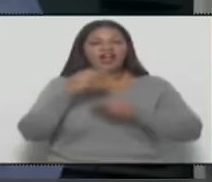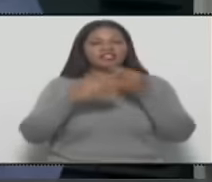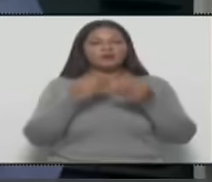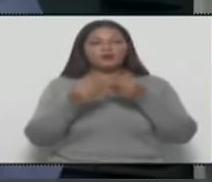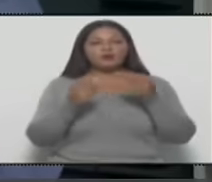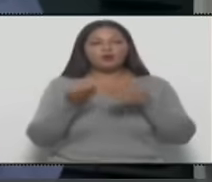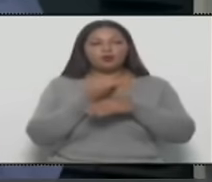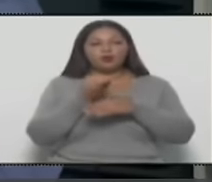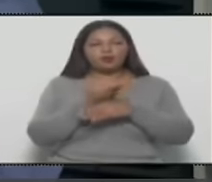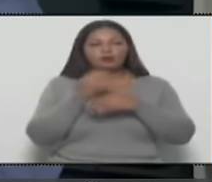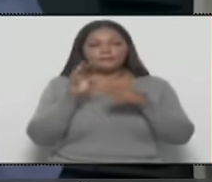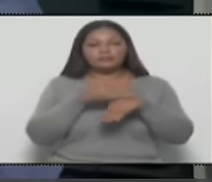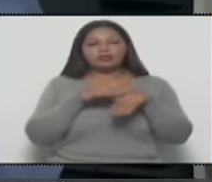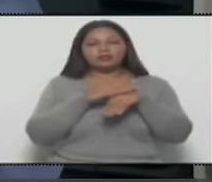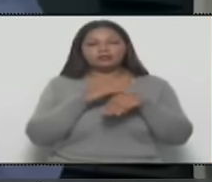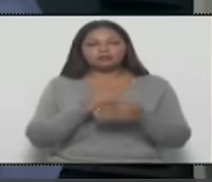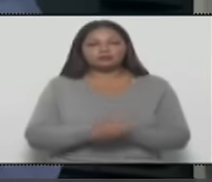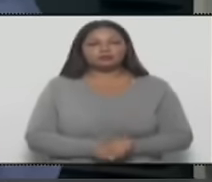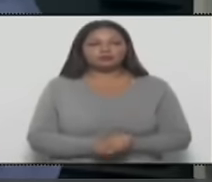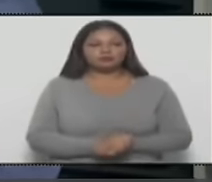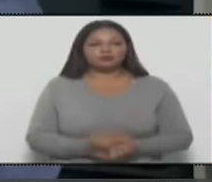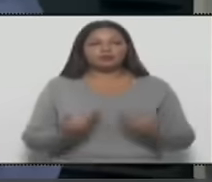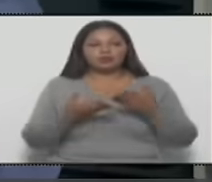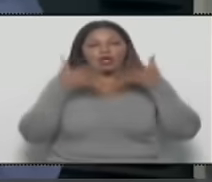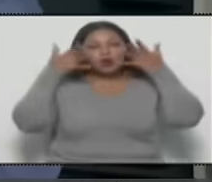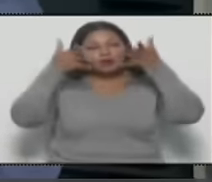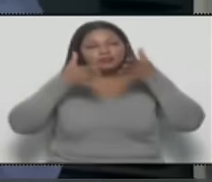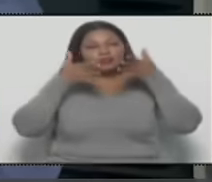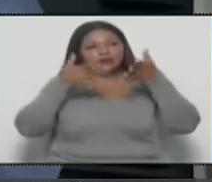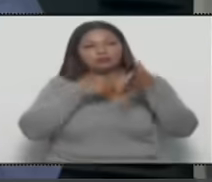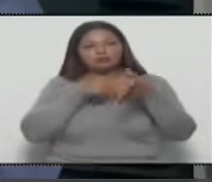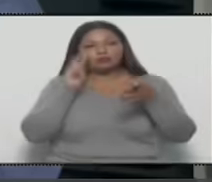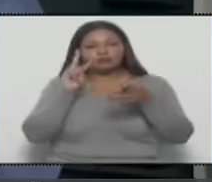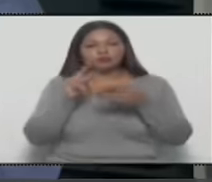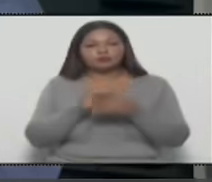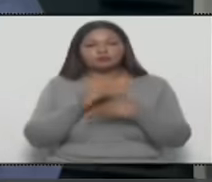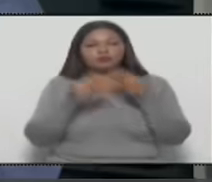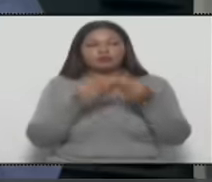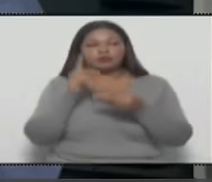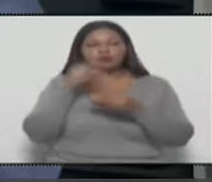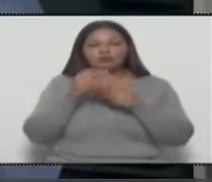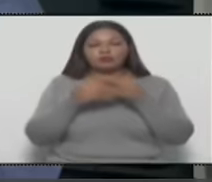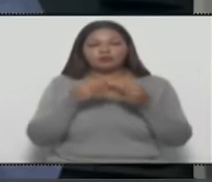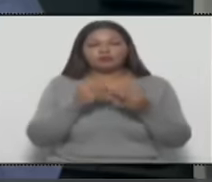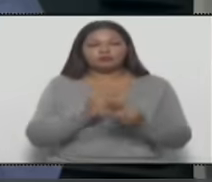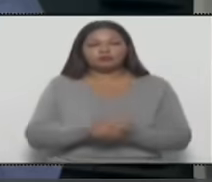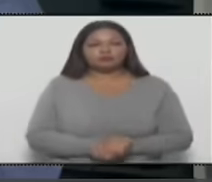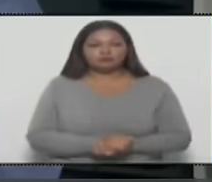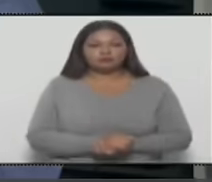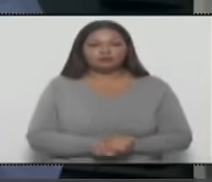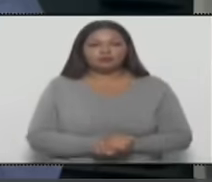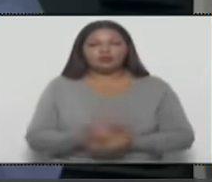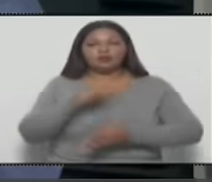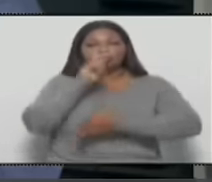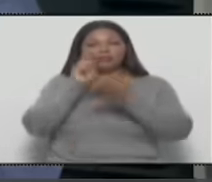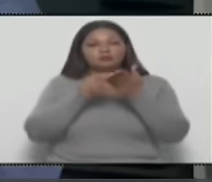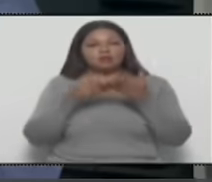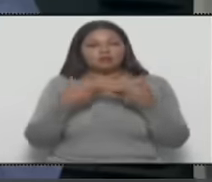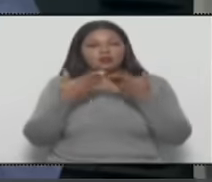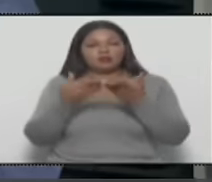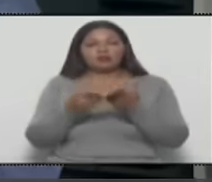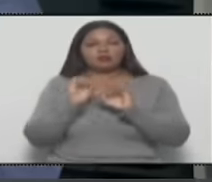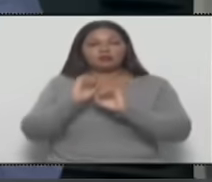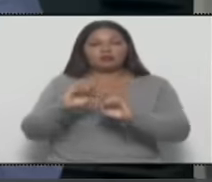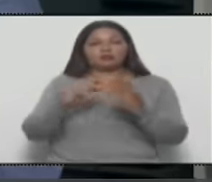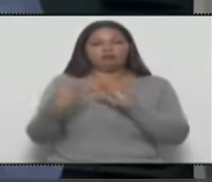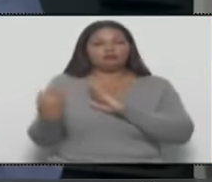como ministerio, justamente es blindar, orientar, ¿okay?, de cómo tenemos que blindarnos a nivel nacional para poder repeler estos